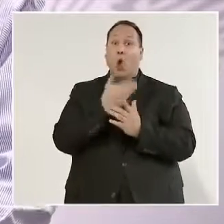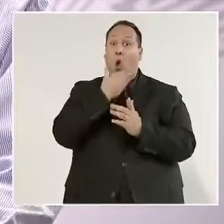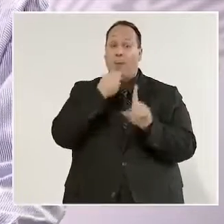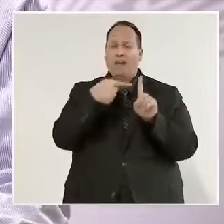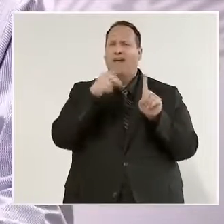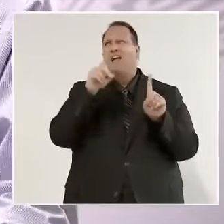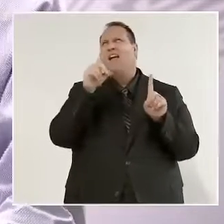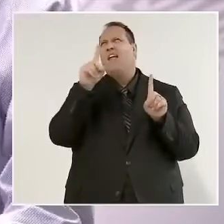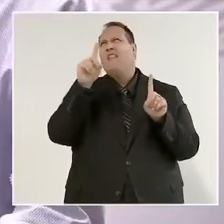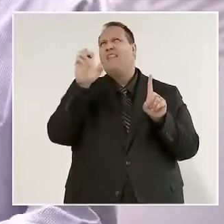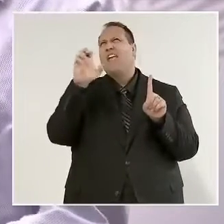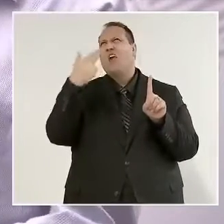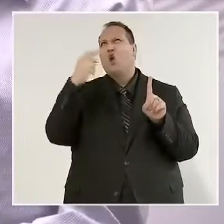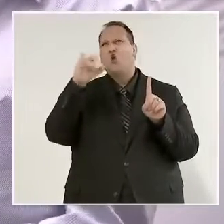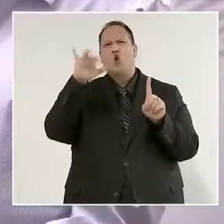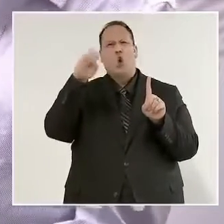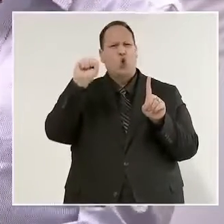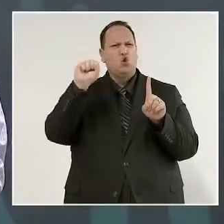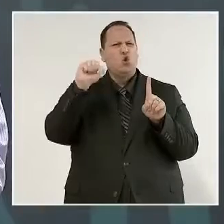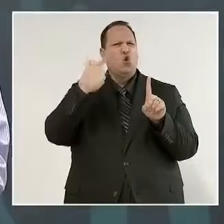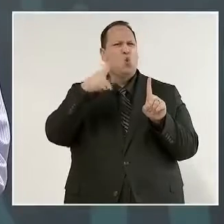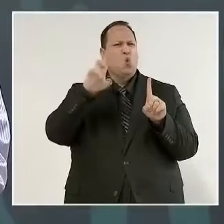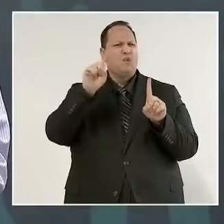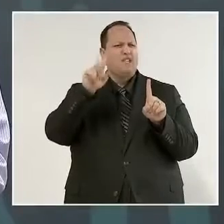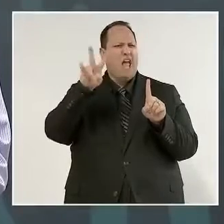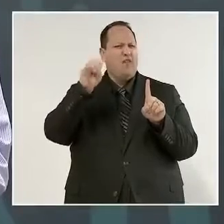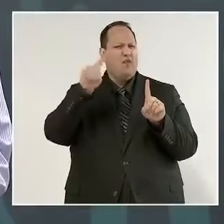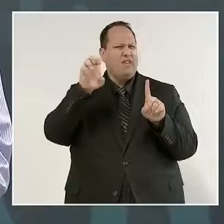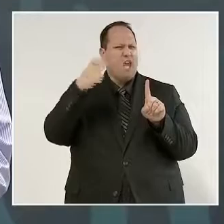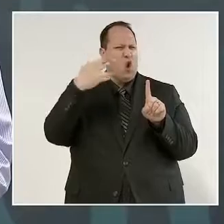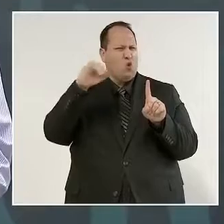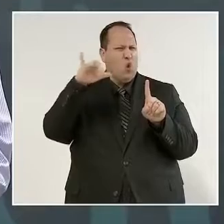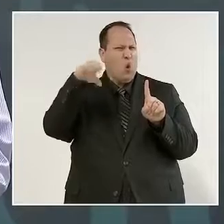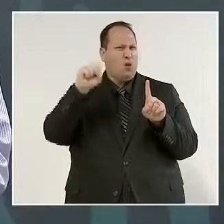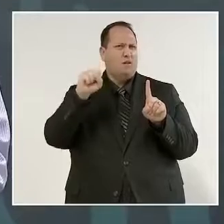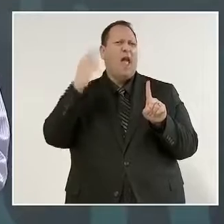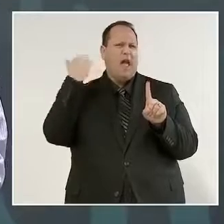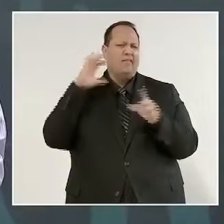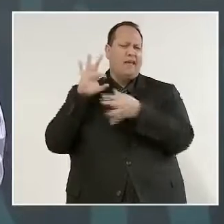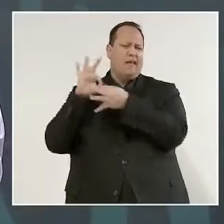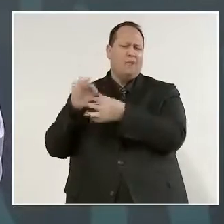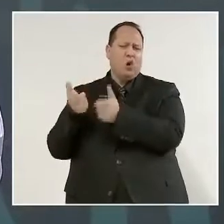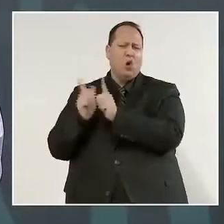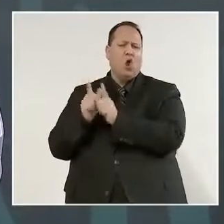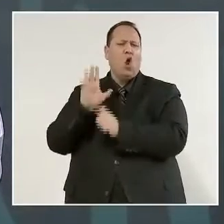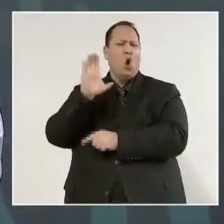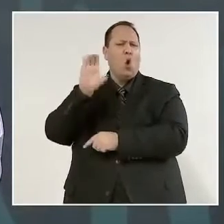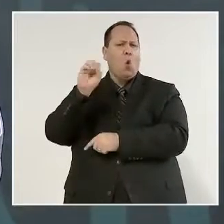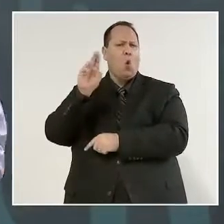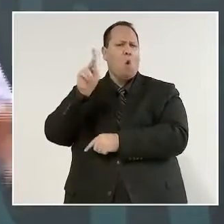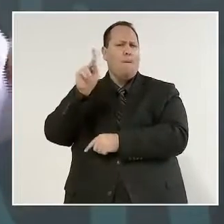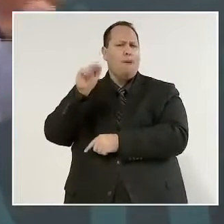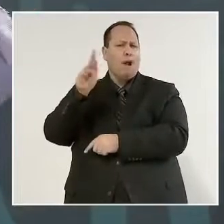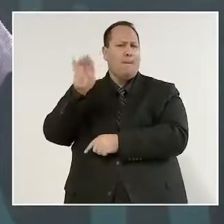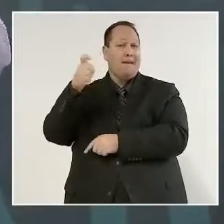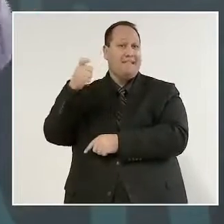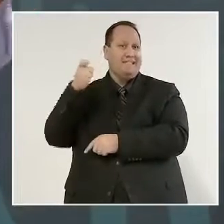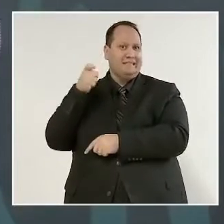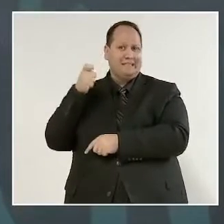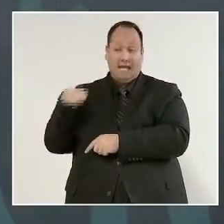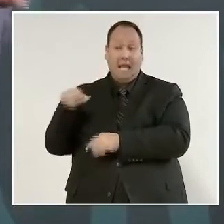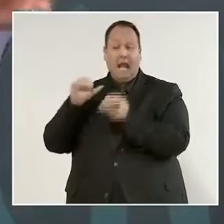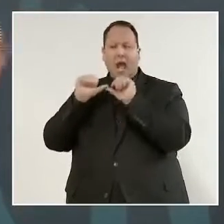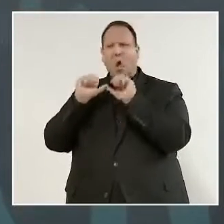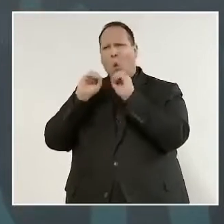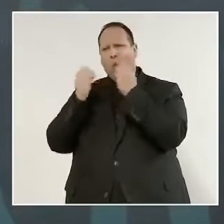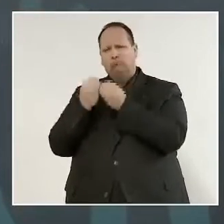Hoyos, Gustavo de Hoyos, que era de Coparmex, esta organización que es